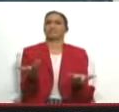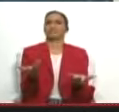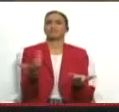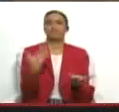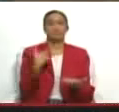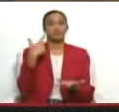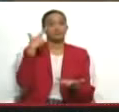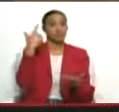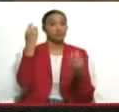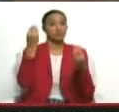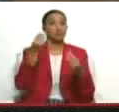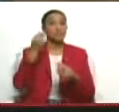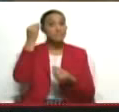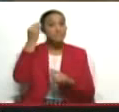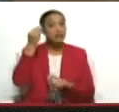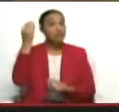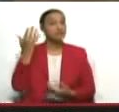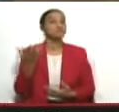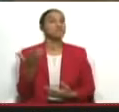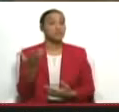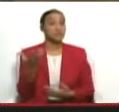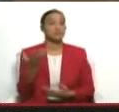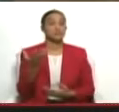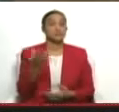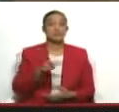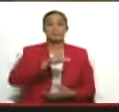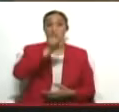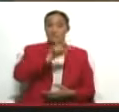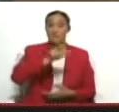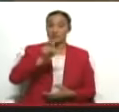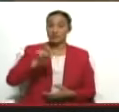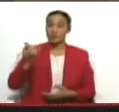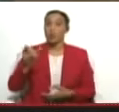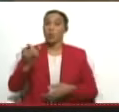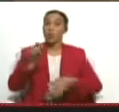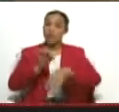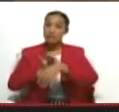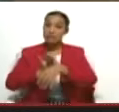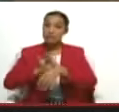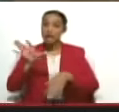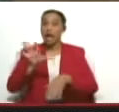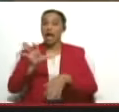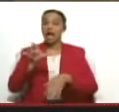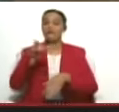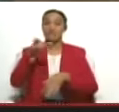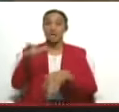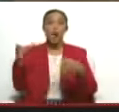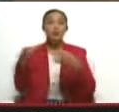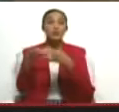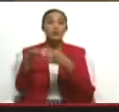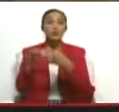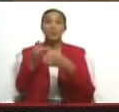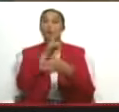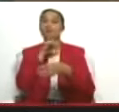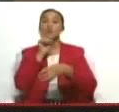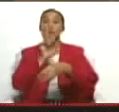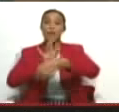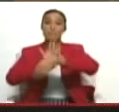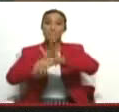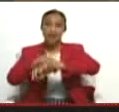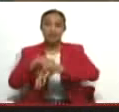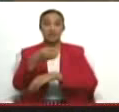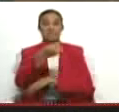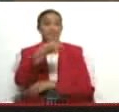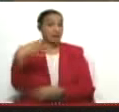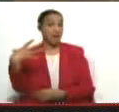que aparece involucrada señalada en la trama brazalete blanco de manera ipsofacto